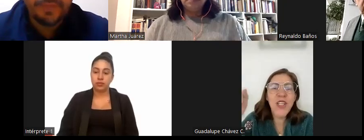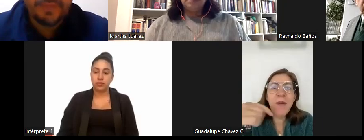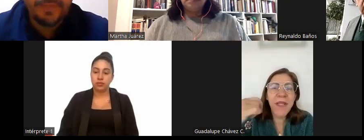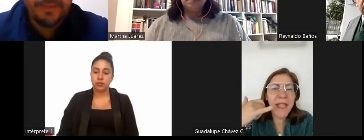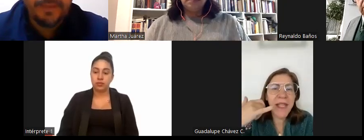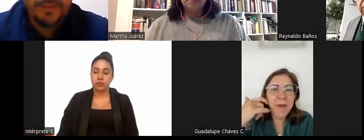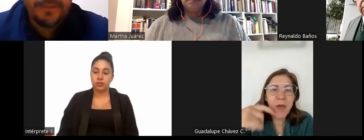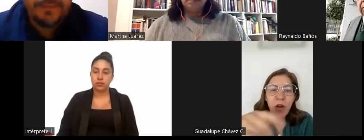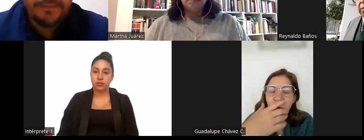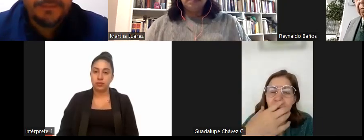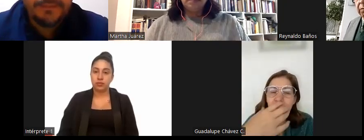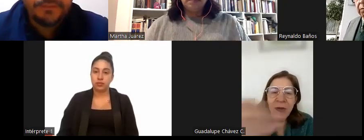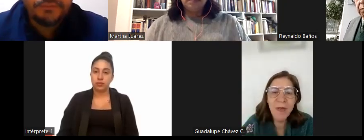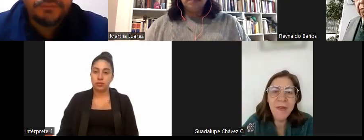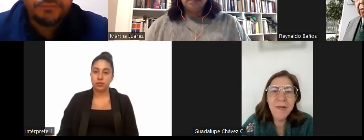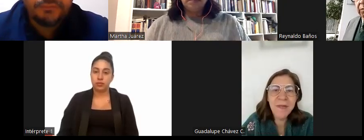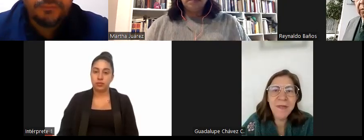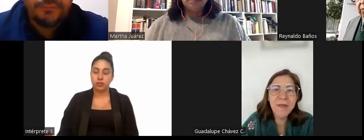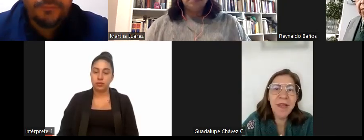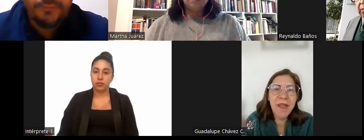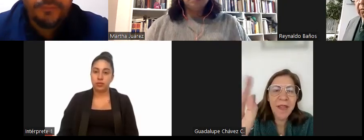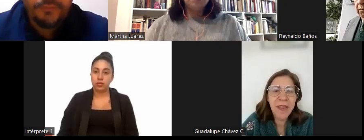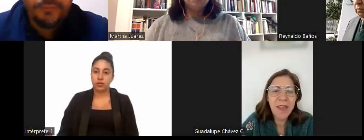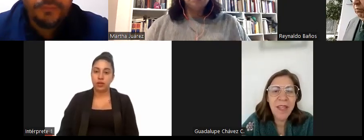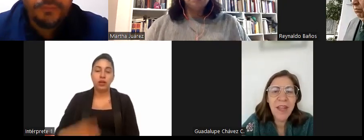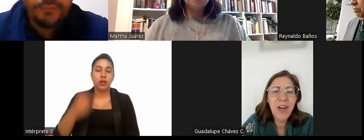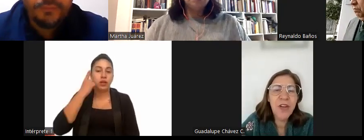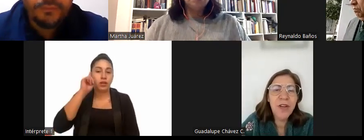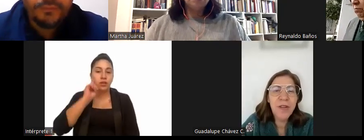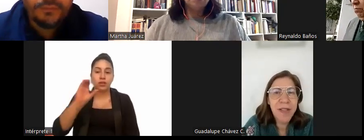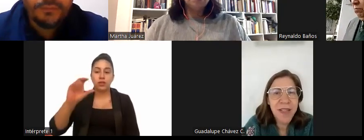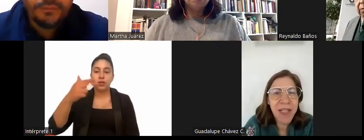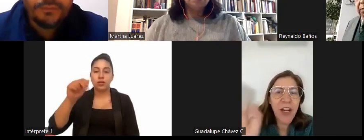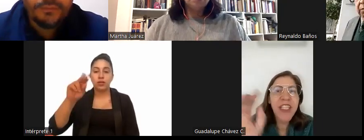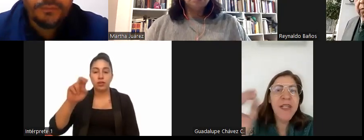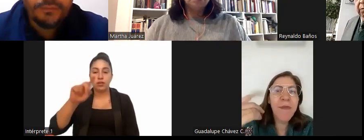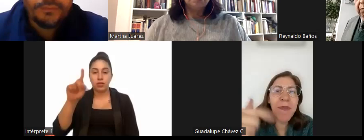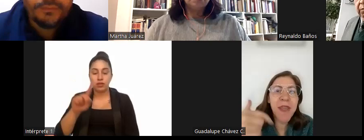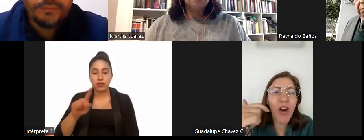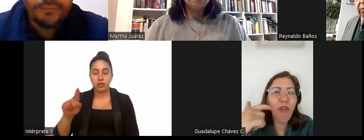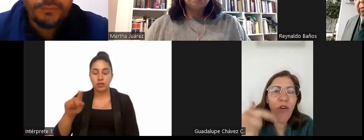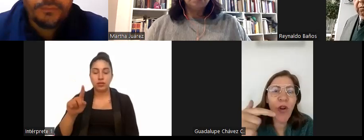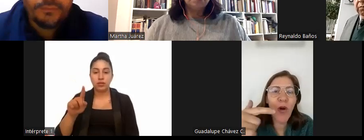Diputada María Guadalupe Chávez Contreras. Ahí está.